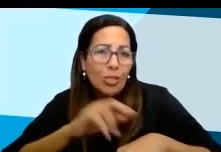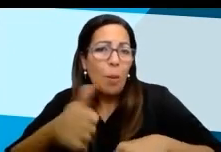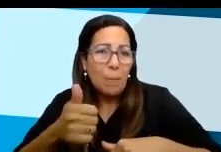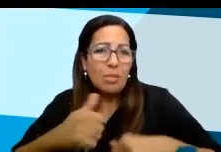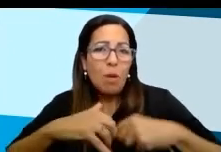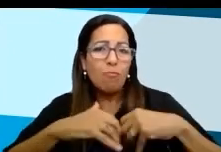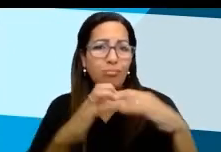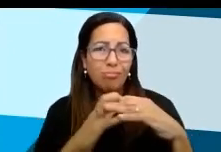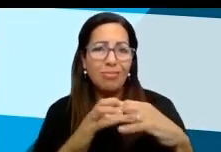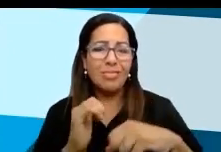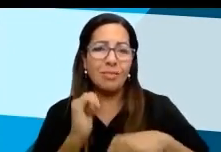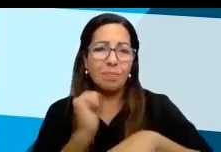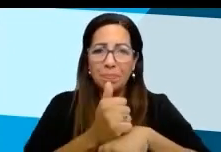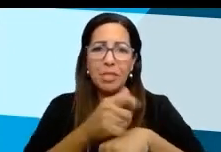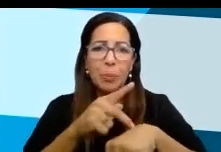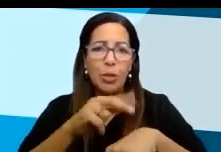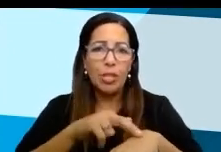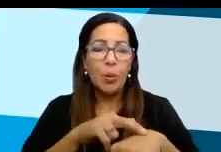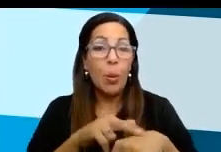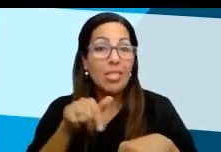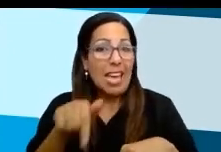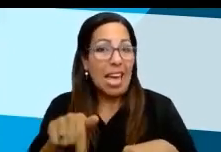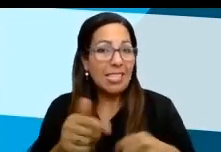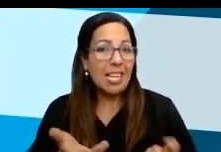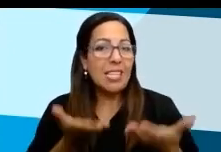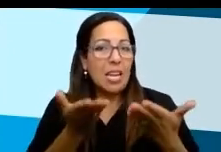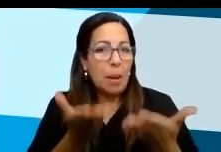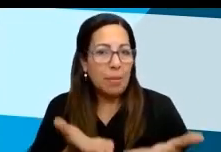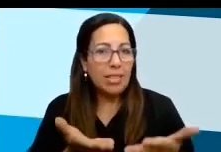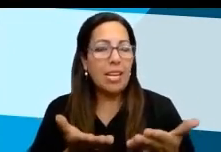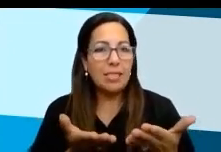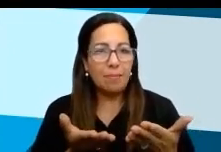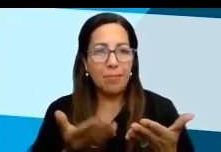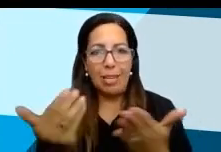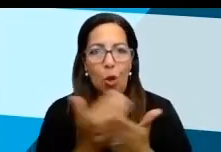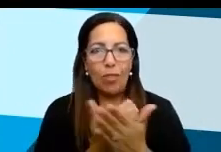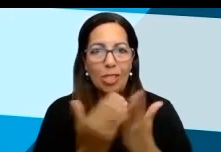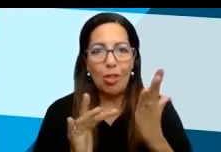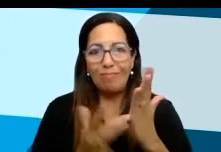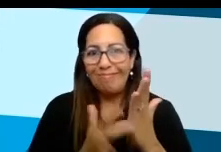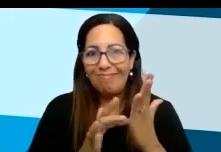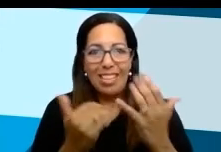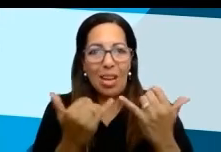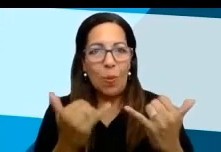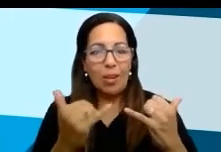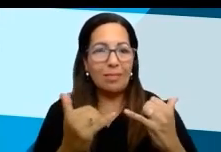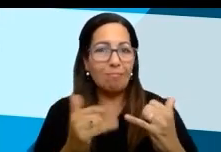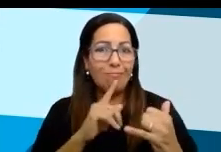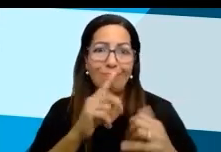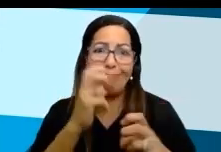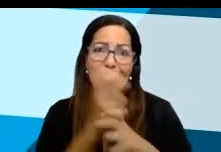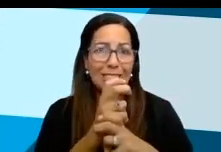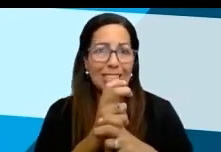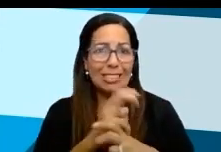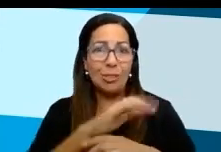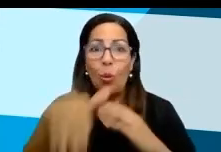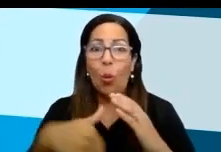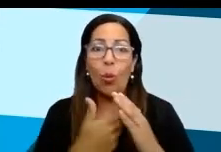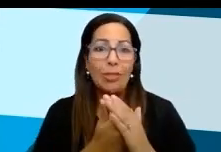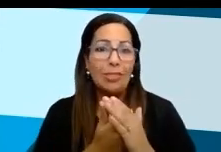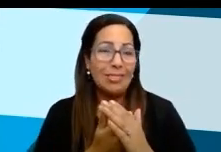herramientas como esta de innovación digital en momentos tan difíciles donde todos estamos